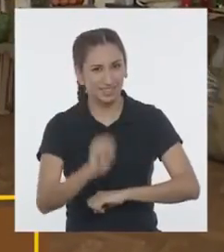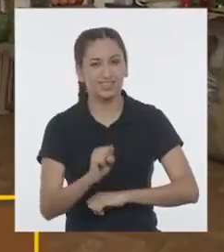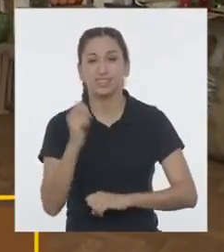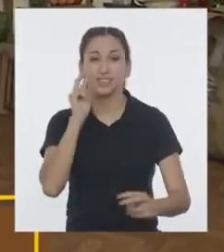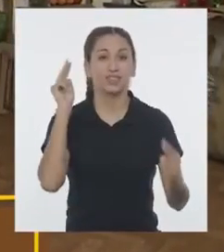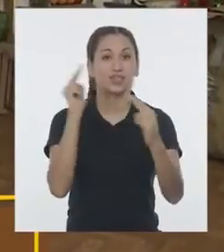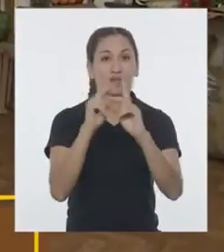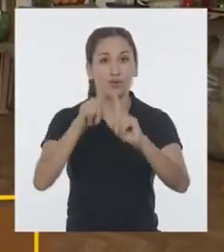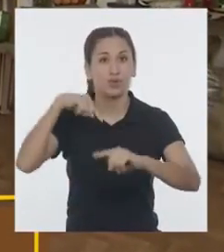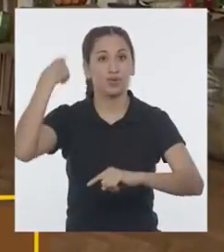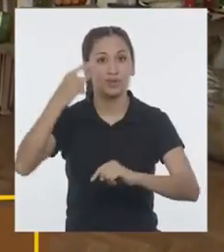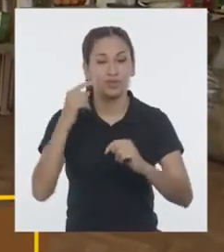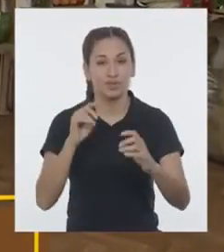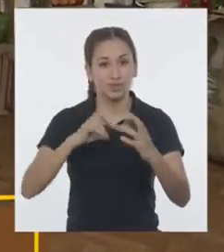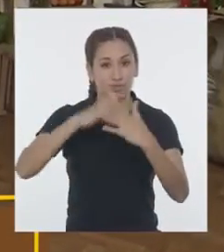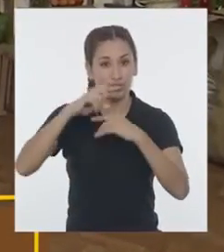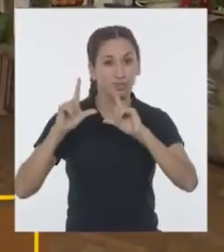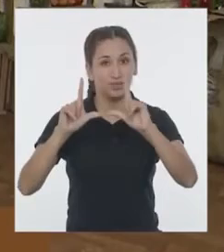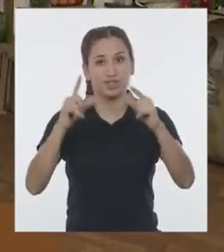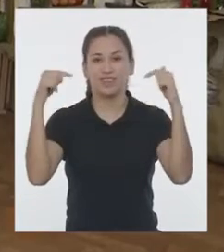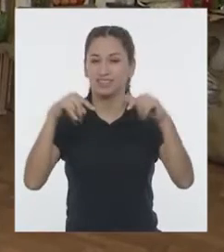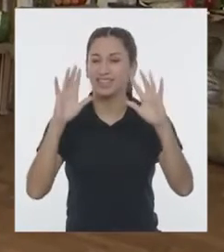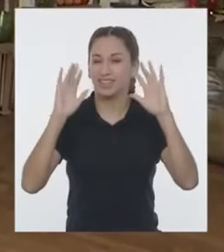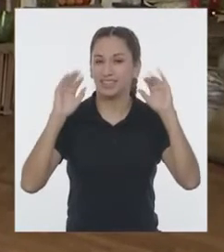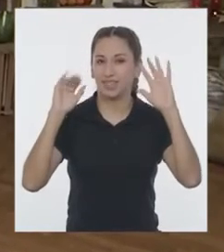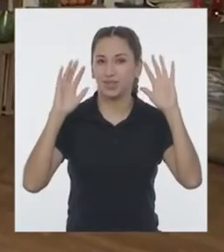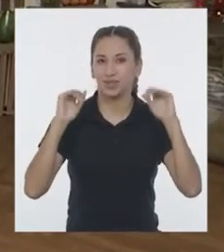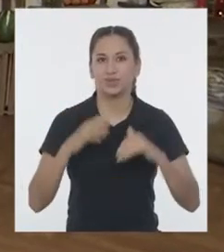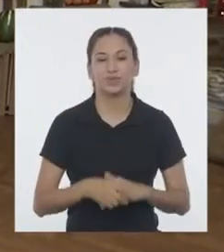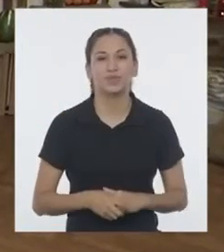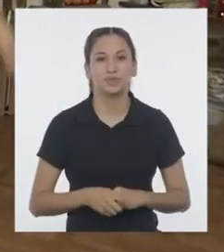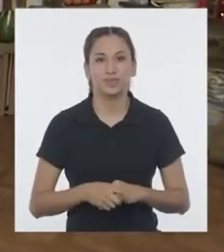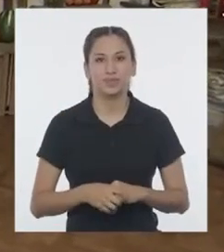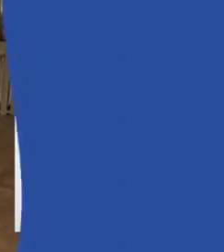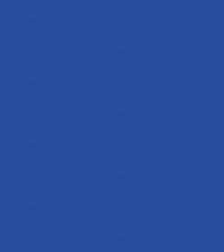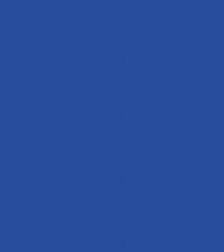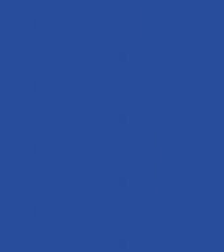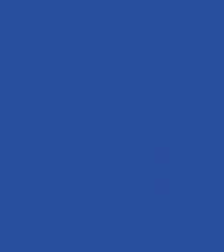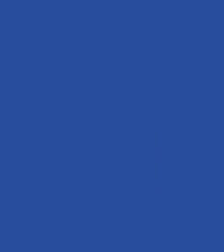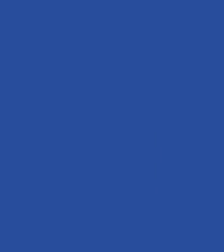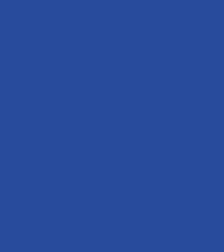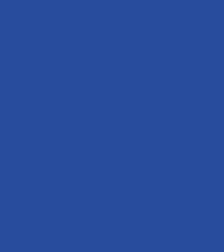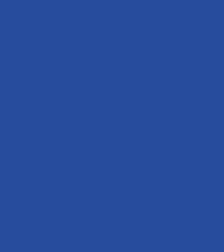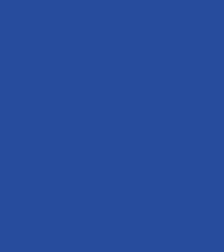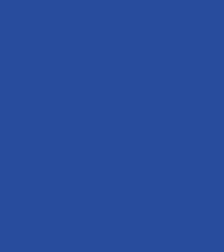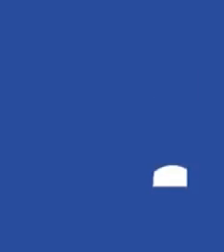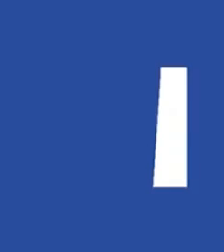¡Claro que sí! Nos vemos el próximo programa. ¡Chao, chao!